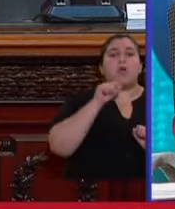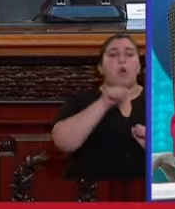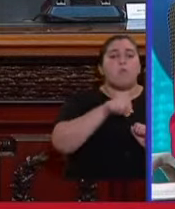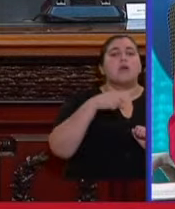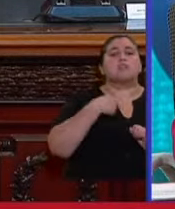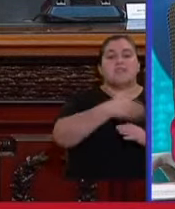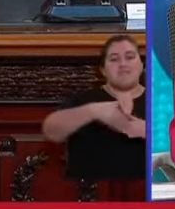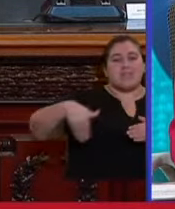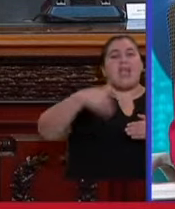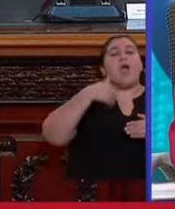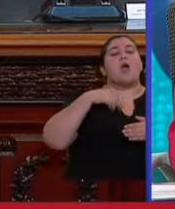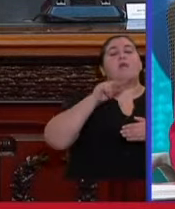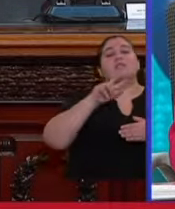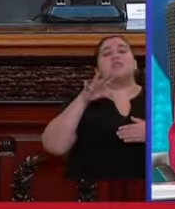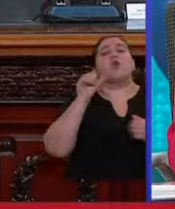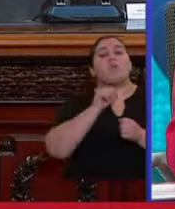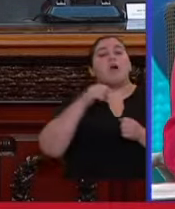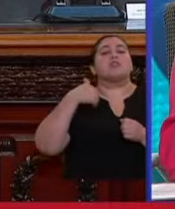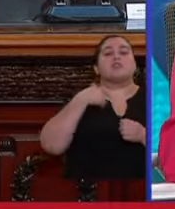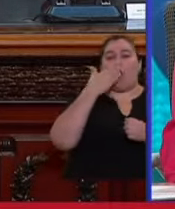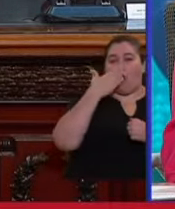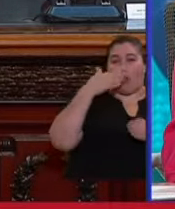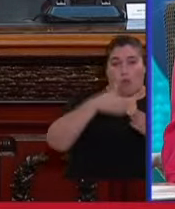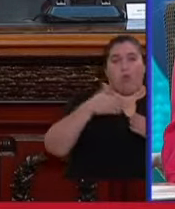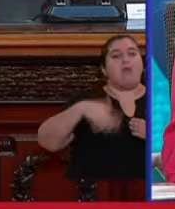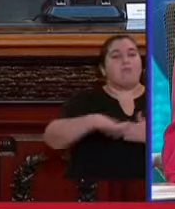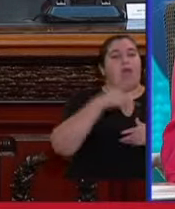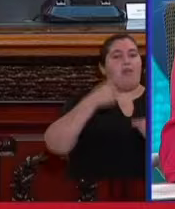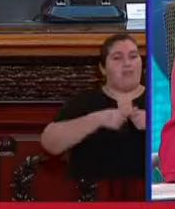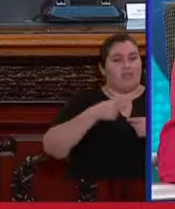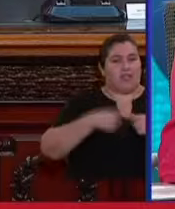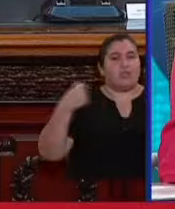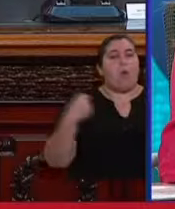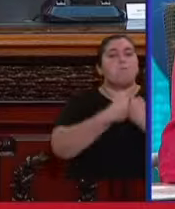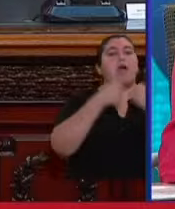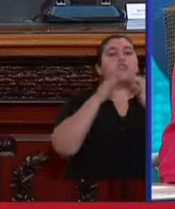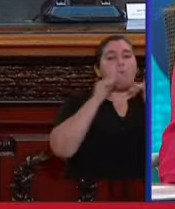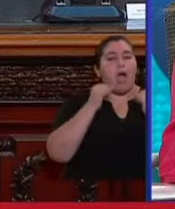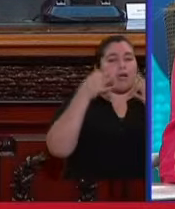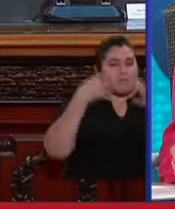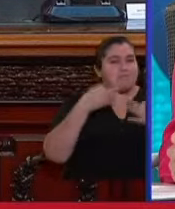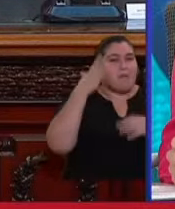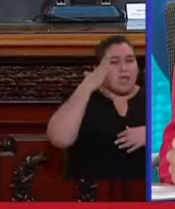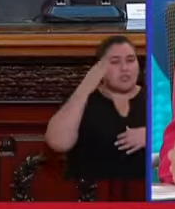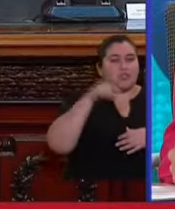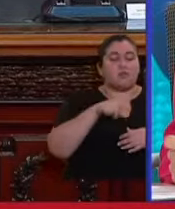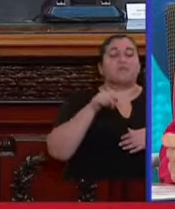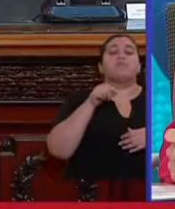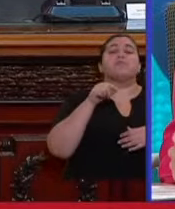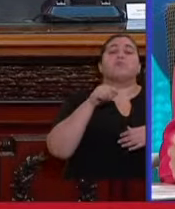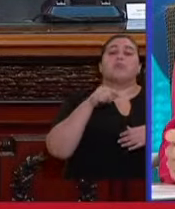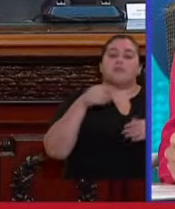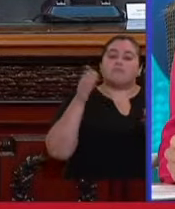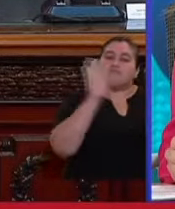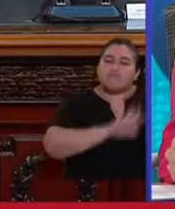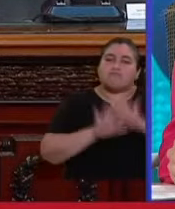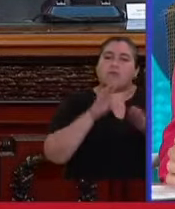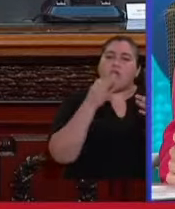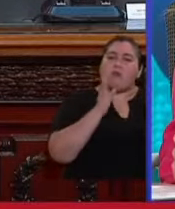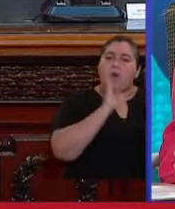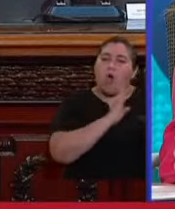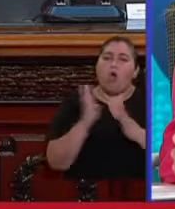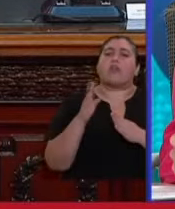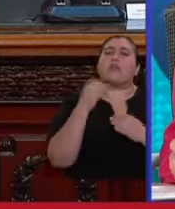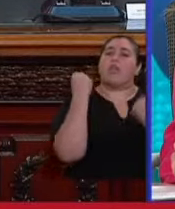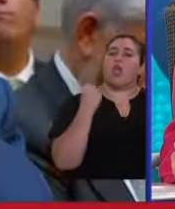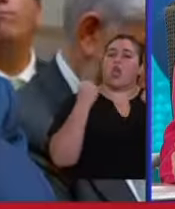estar supeditándolo a que los gobernadores apoyen la ley ómnibus, apoyen su decreto, por lo menos no lo tienen abajo en el Congreso. ¿En qué medida